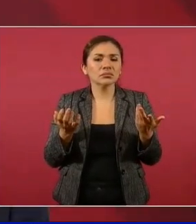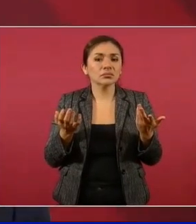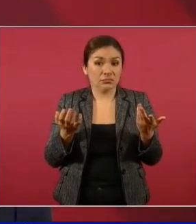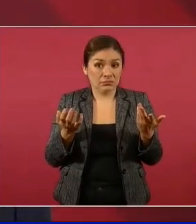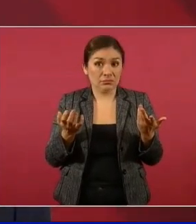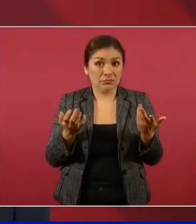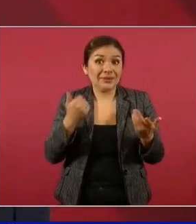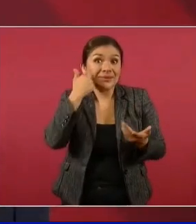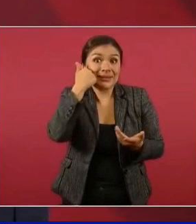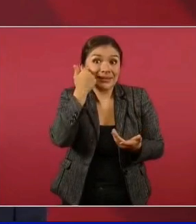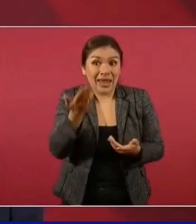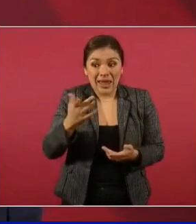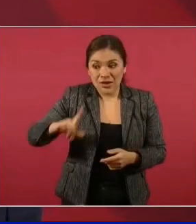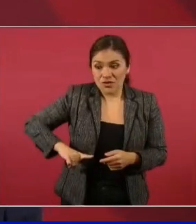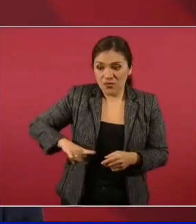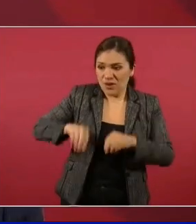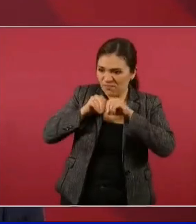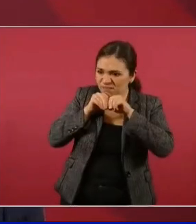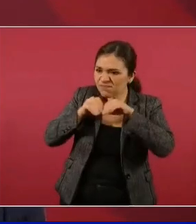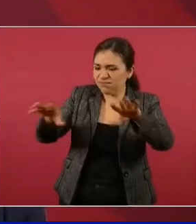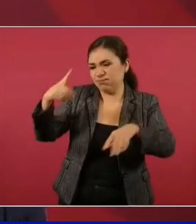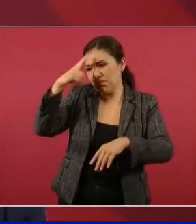de un interés público.